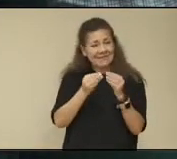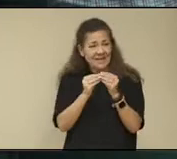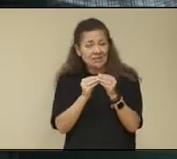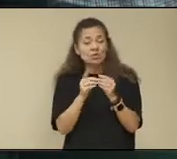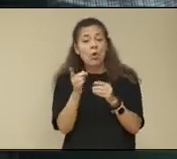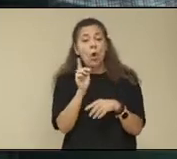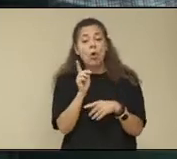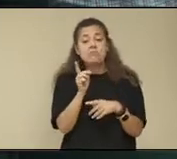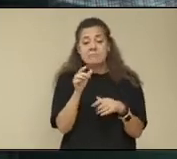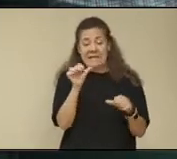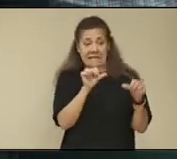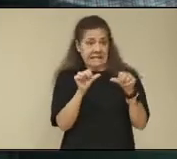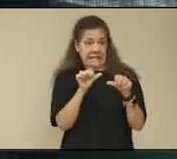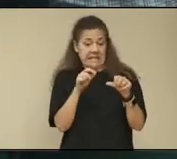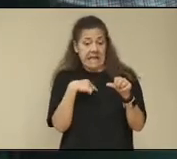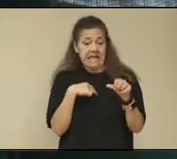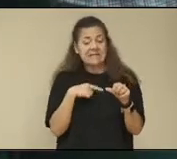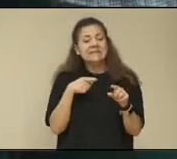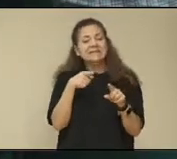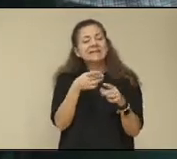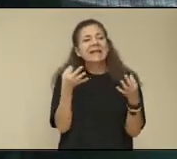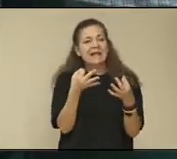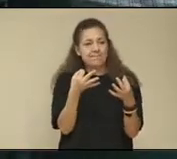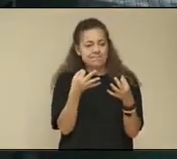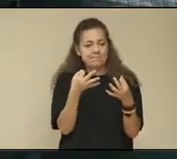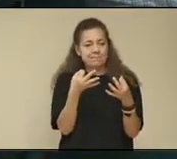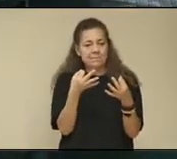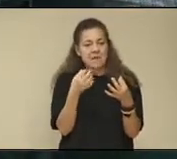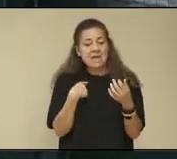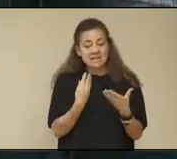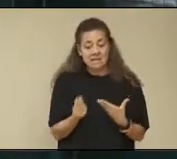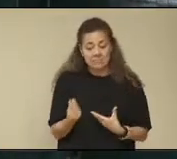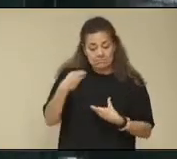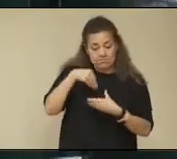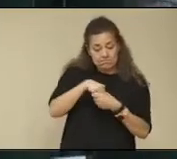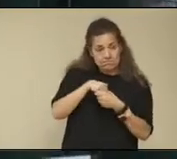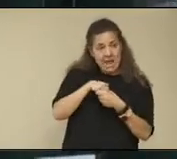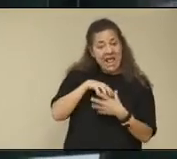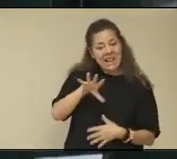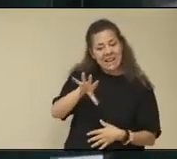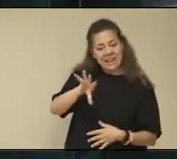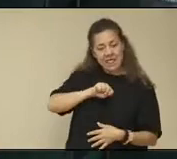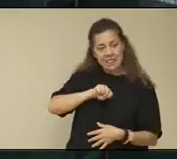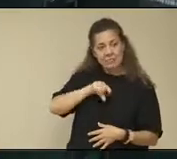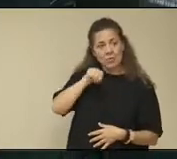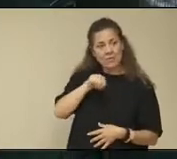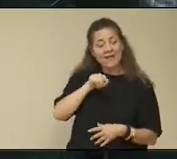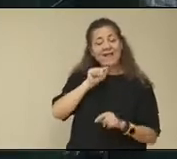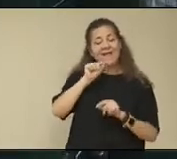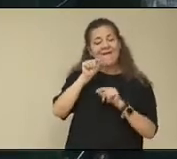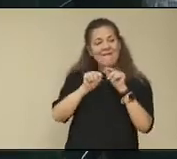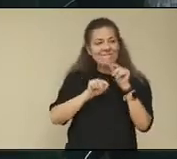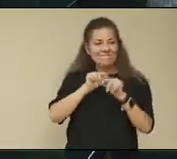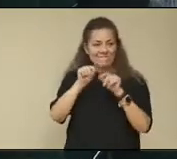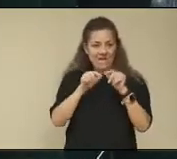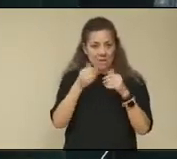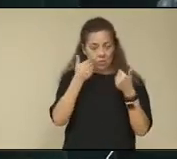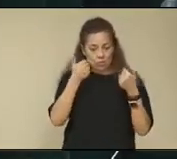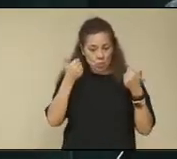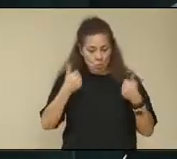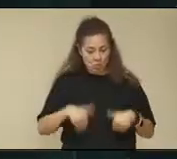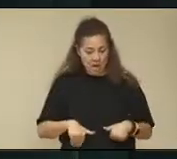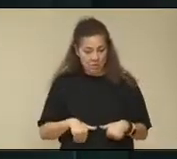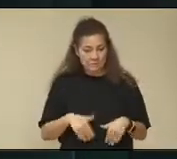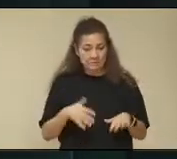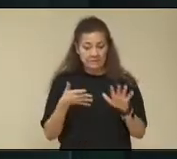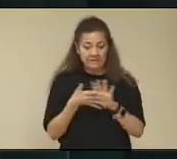no-kin, y en lo que consisten es en que se les incorpora el receptor del virus humano. Es decir, en